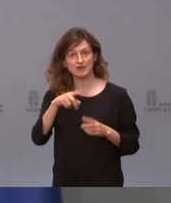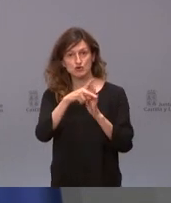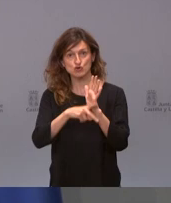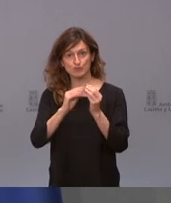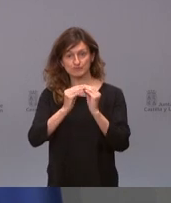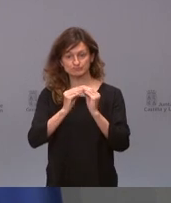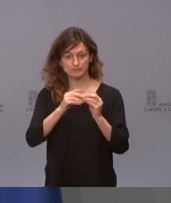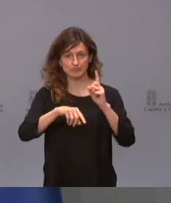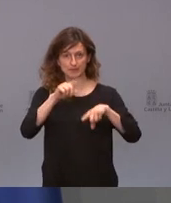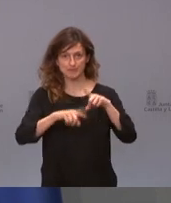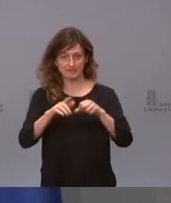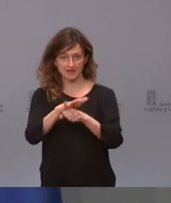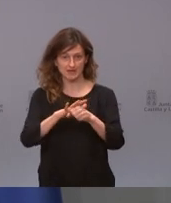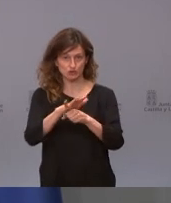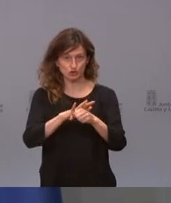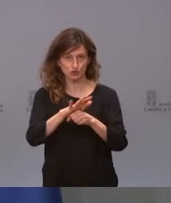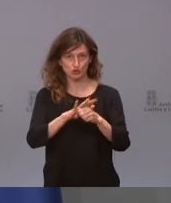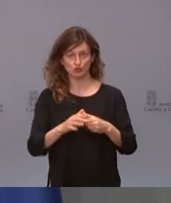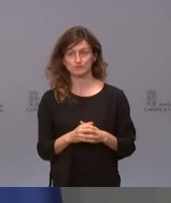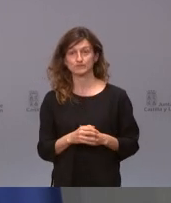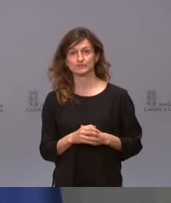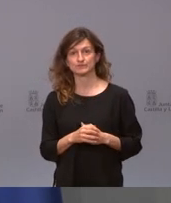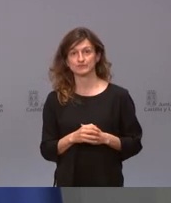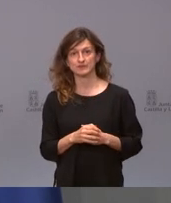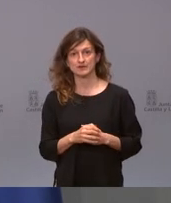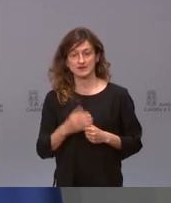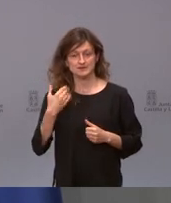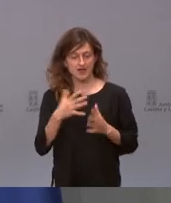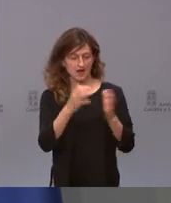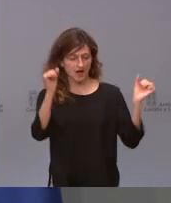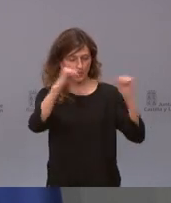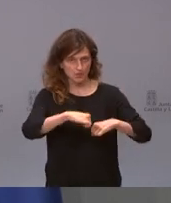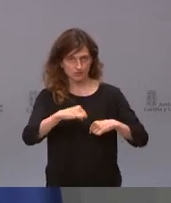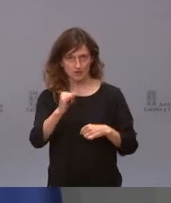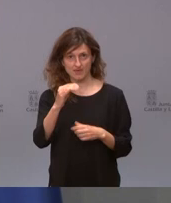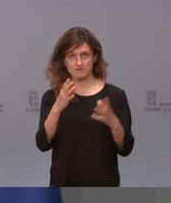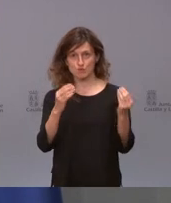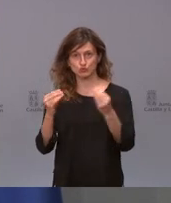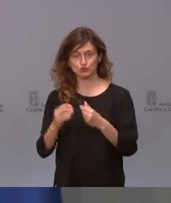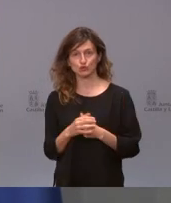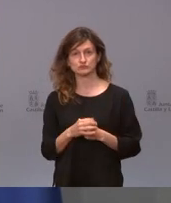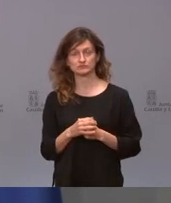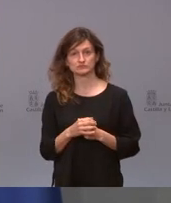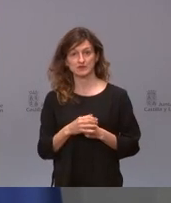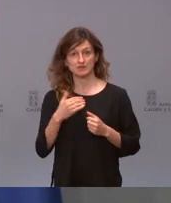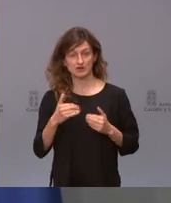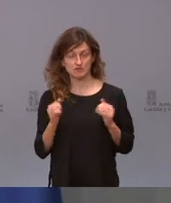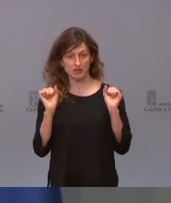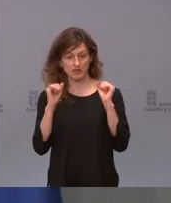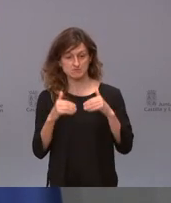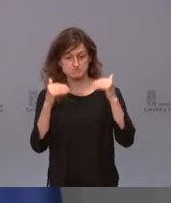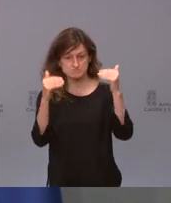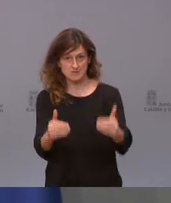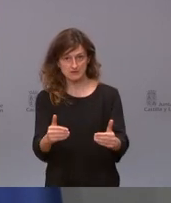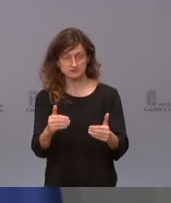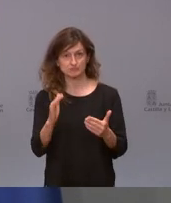según el entorno que tenemos y aplicando tenemos ya muchos acuerdos es decir que sería y prolongarlo pero todo aquello que